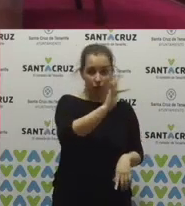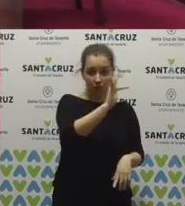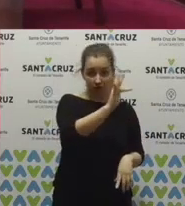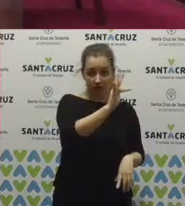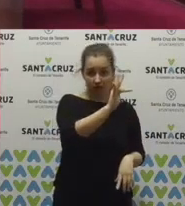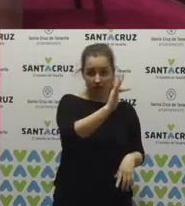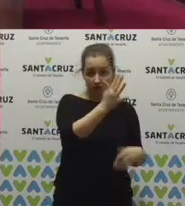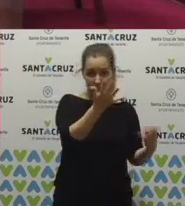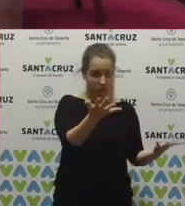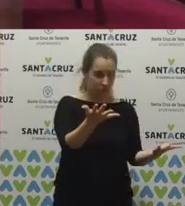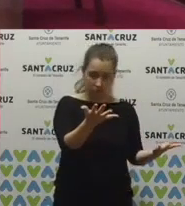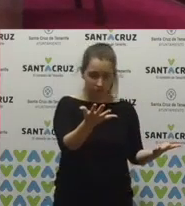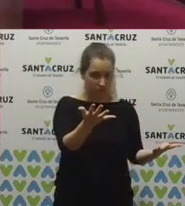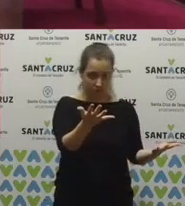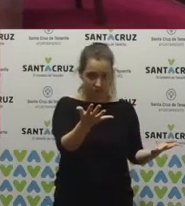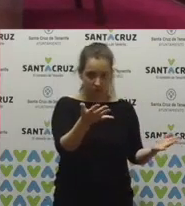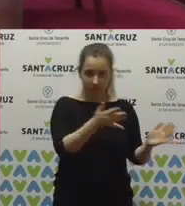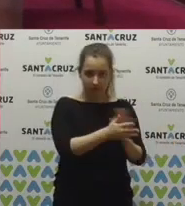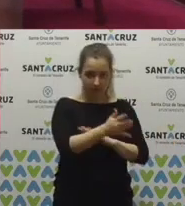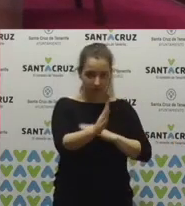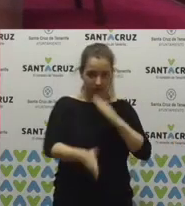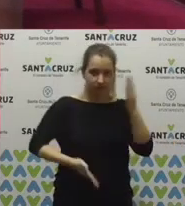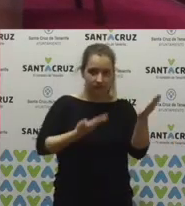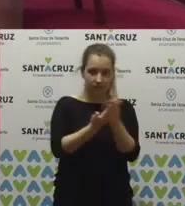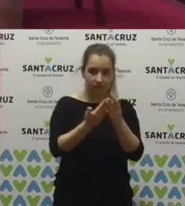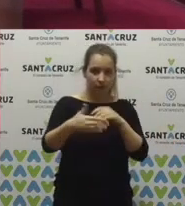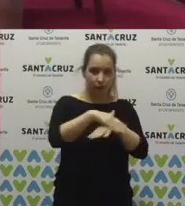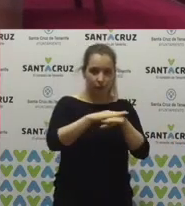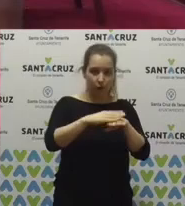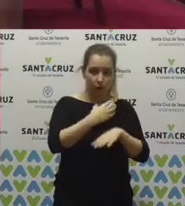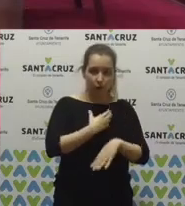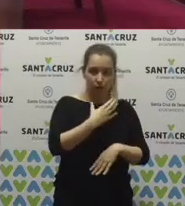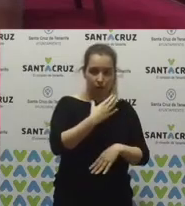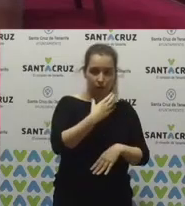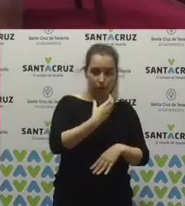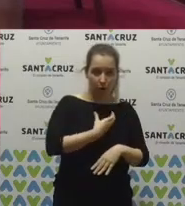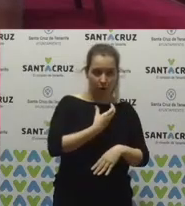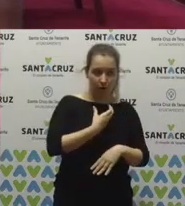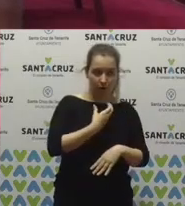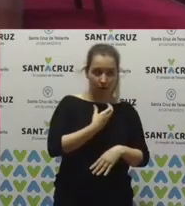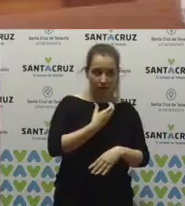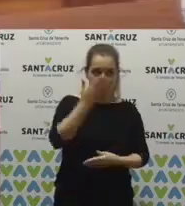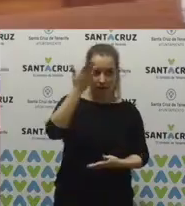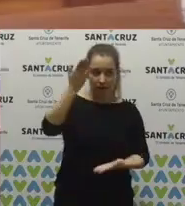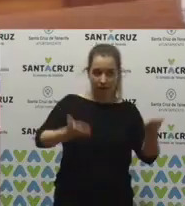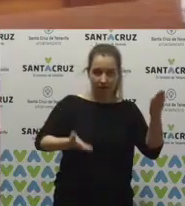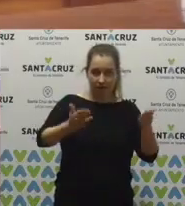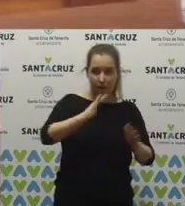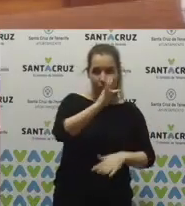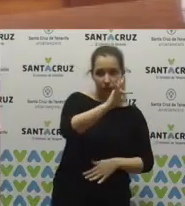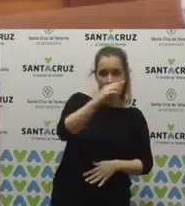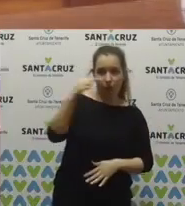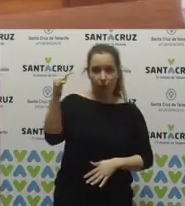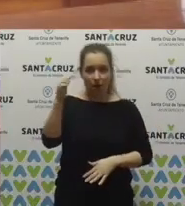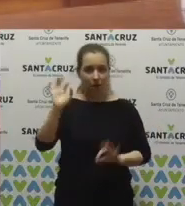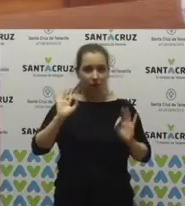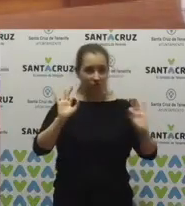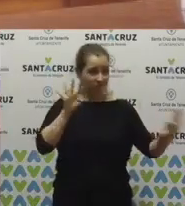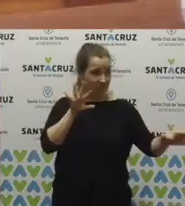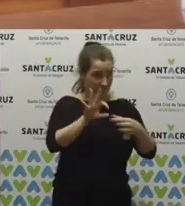vamos a instar al gobierno municipal a evaluar los pros y los contras de a siguiendo